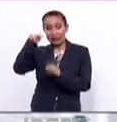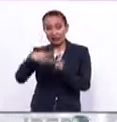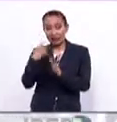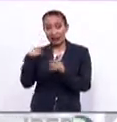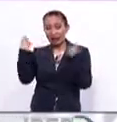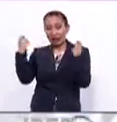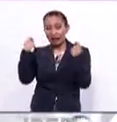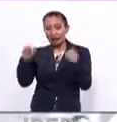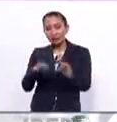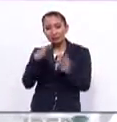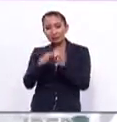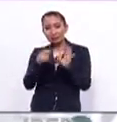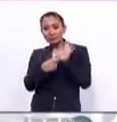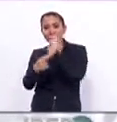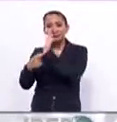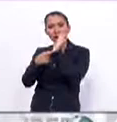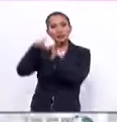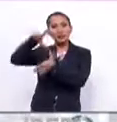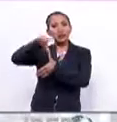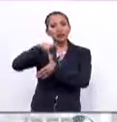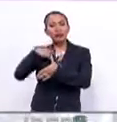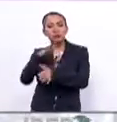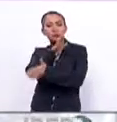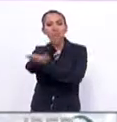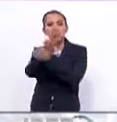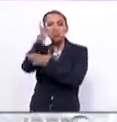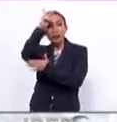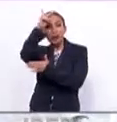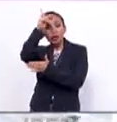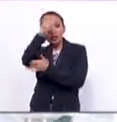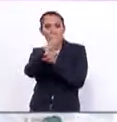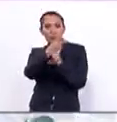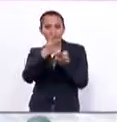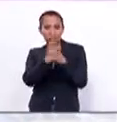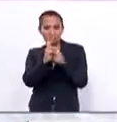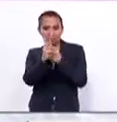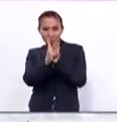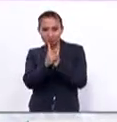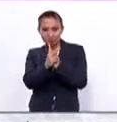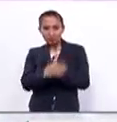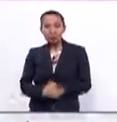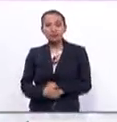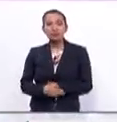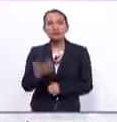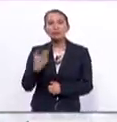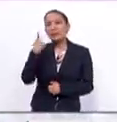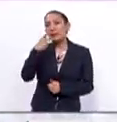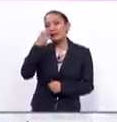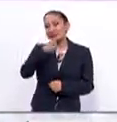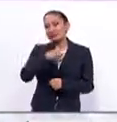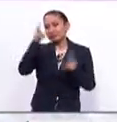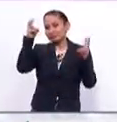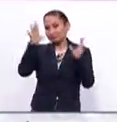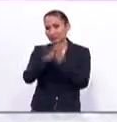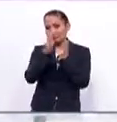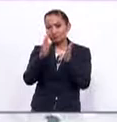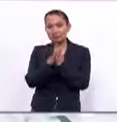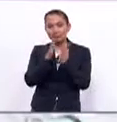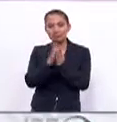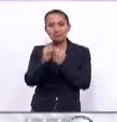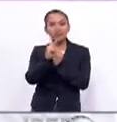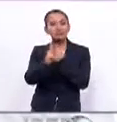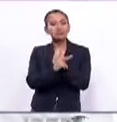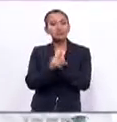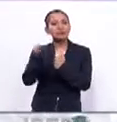la feria consolidó su proyección latinoamericana con la presencia de Perú como país invitado de honor. Y para hablarnos sobre esta participación del